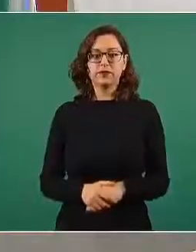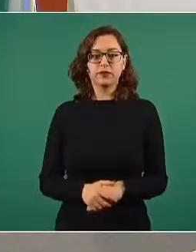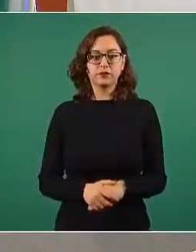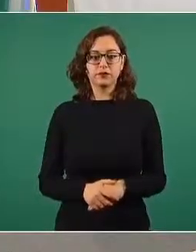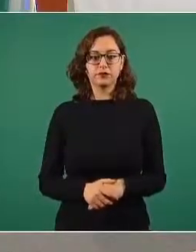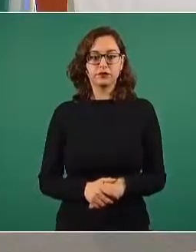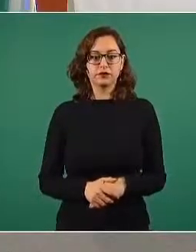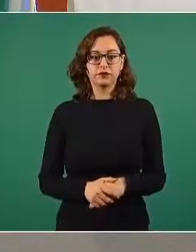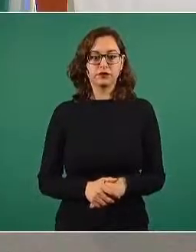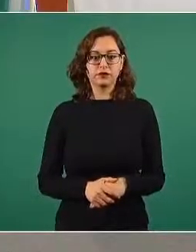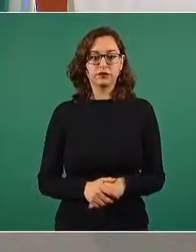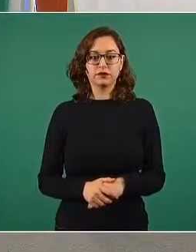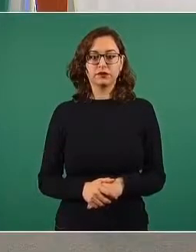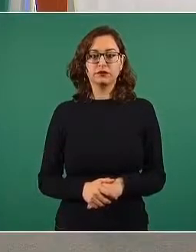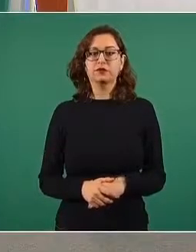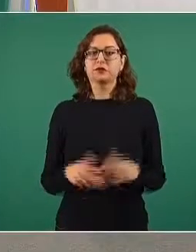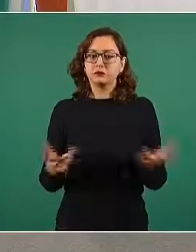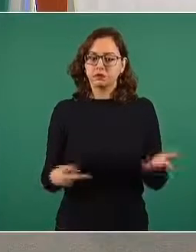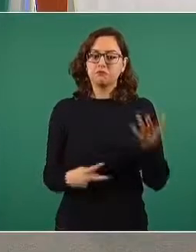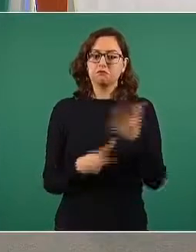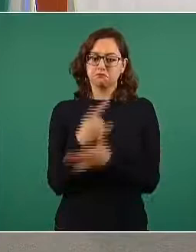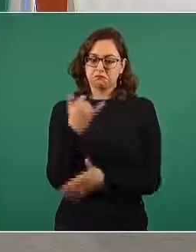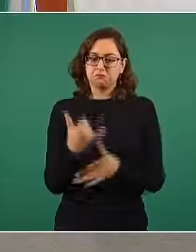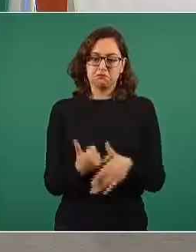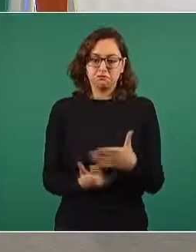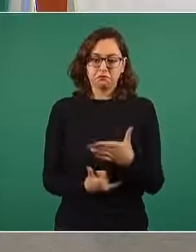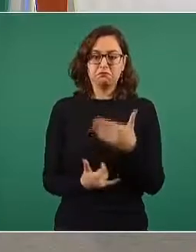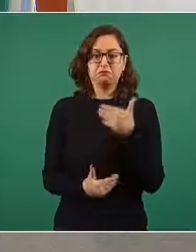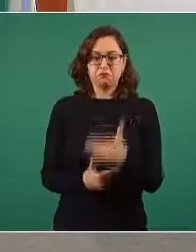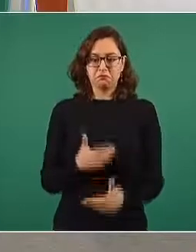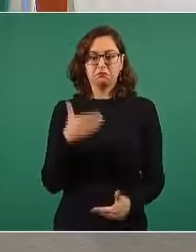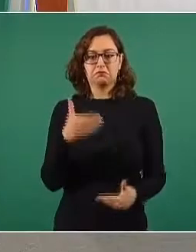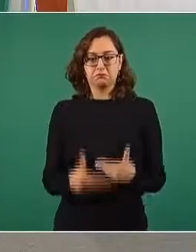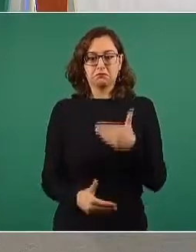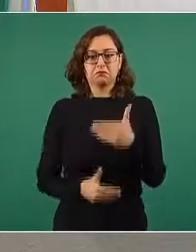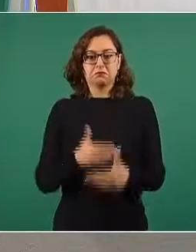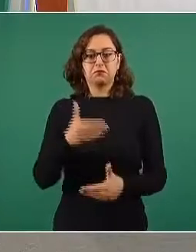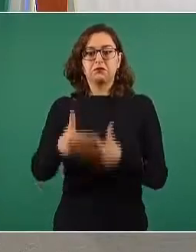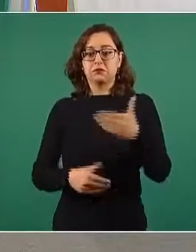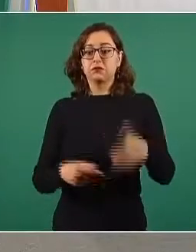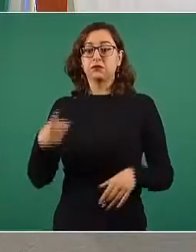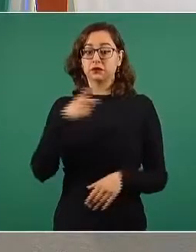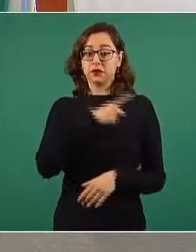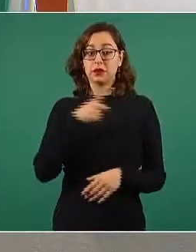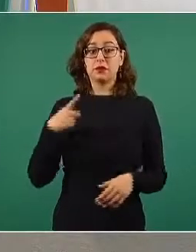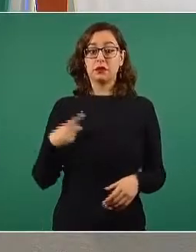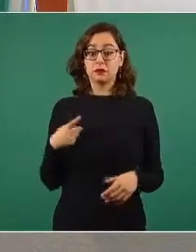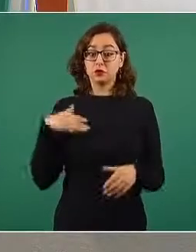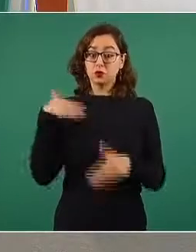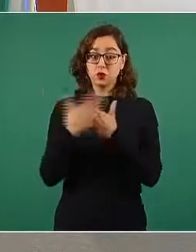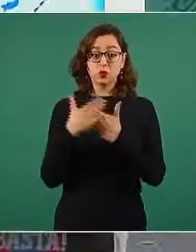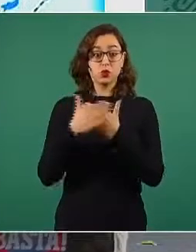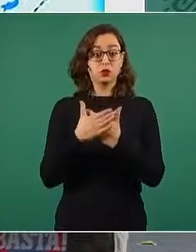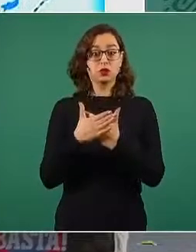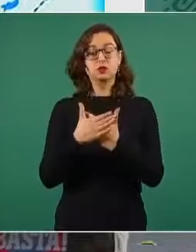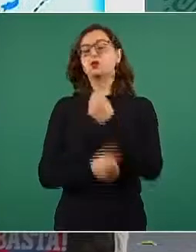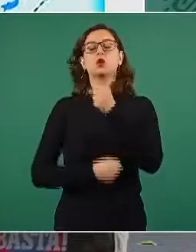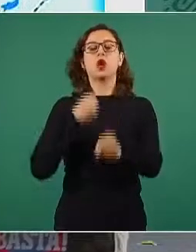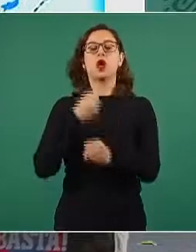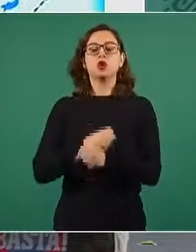Este proyecto va avanzado, lo tenemos que terminar también en el 23, aquí en el